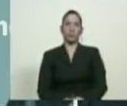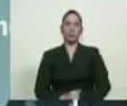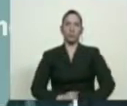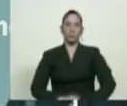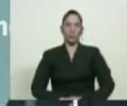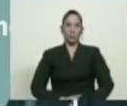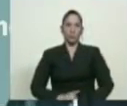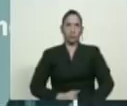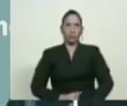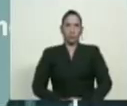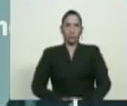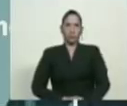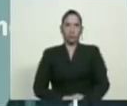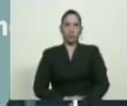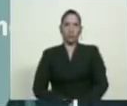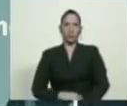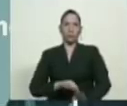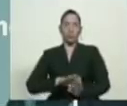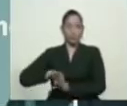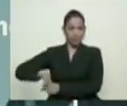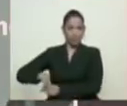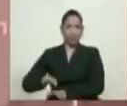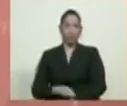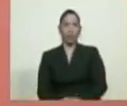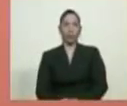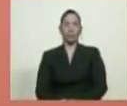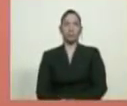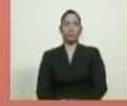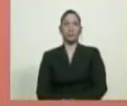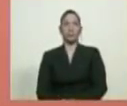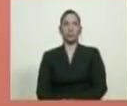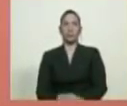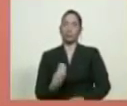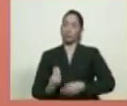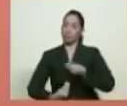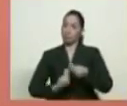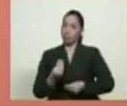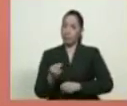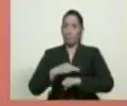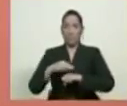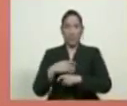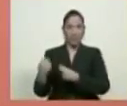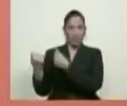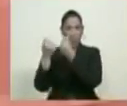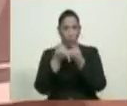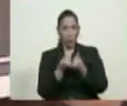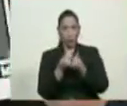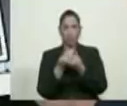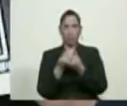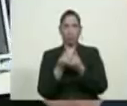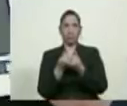0414-120-2859. Por otro lado, ya se está realizando a través del Ministerio de Economía y Finanzas